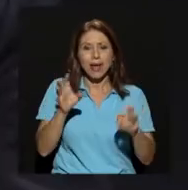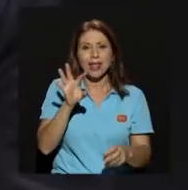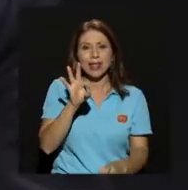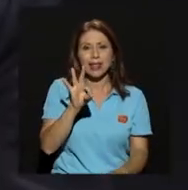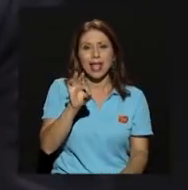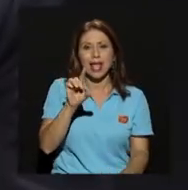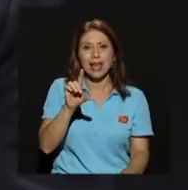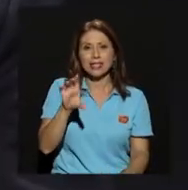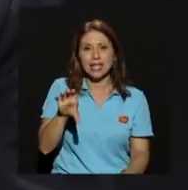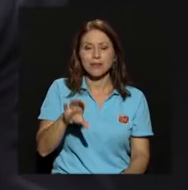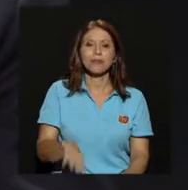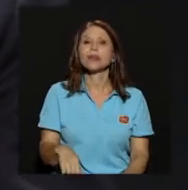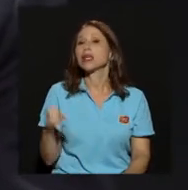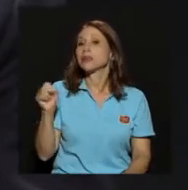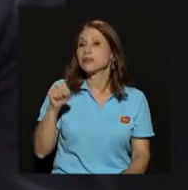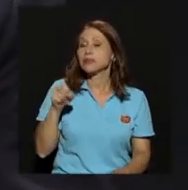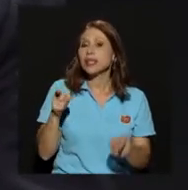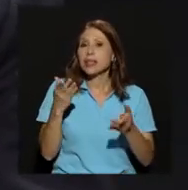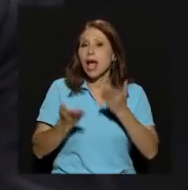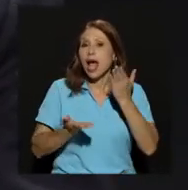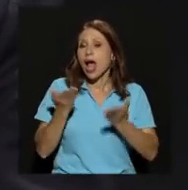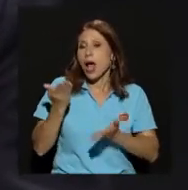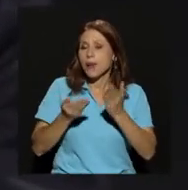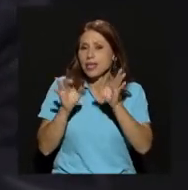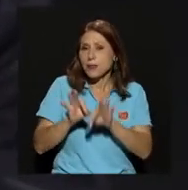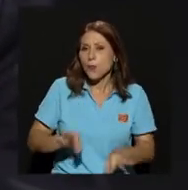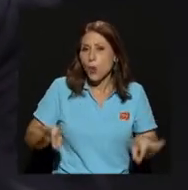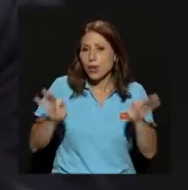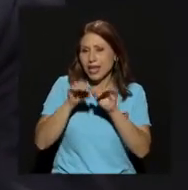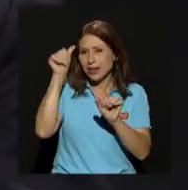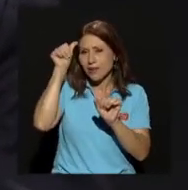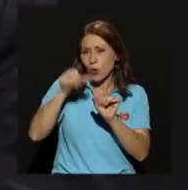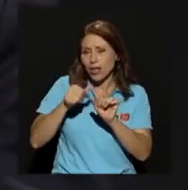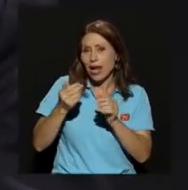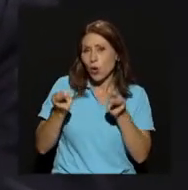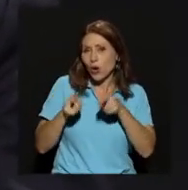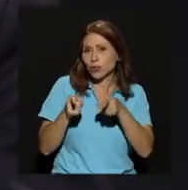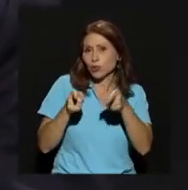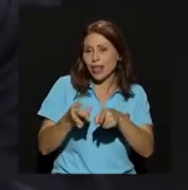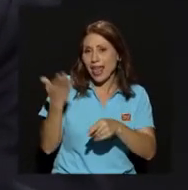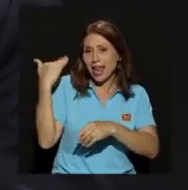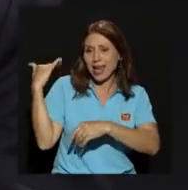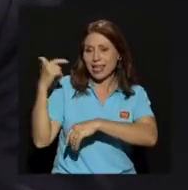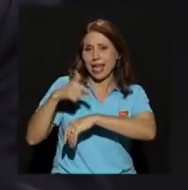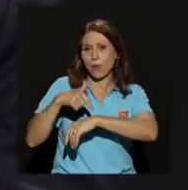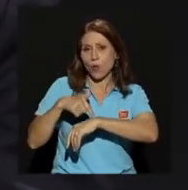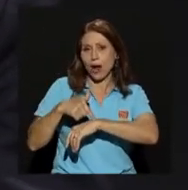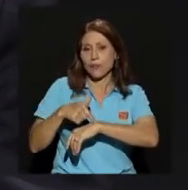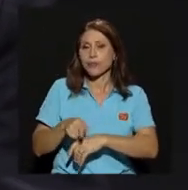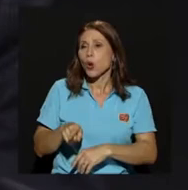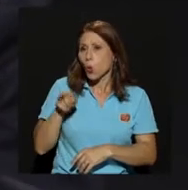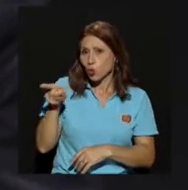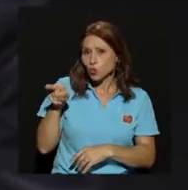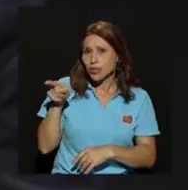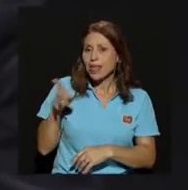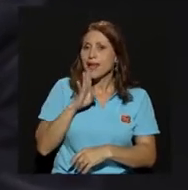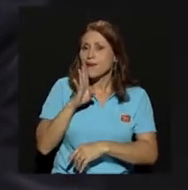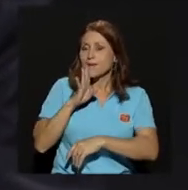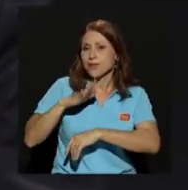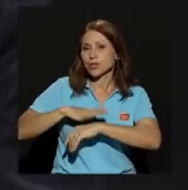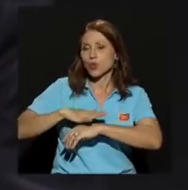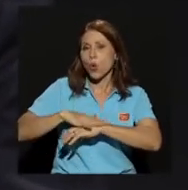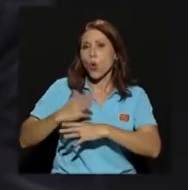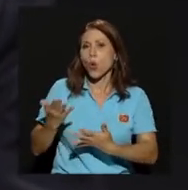que tal vez es importante recordar lo que sucedía en aquella época usted hacía referencia